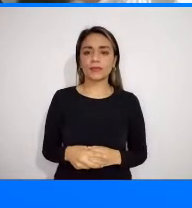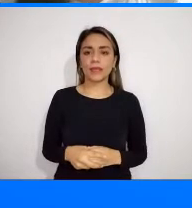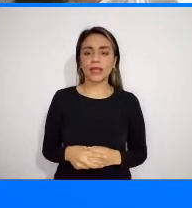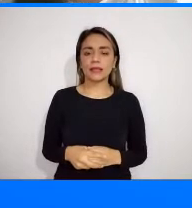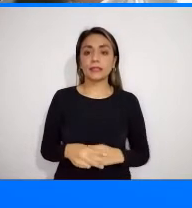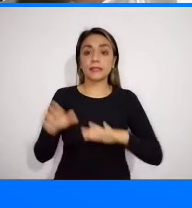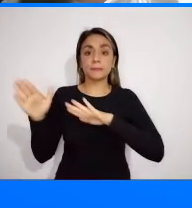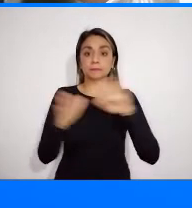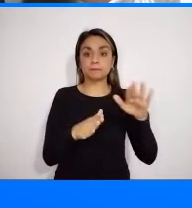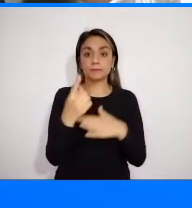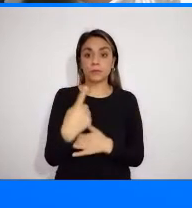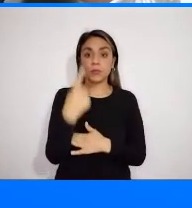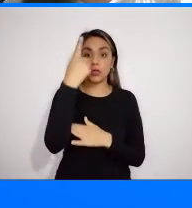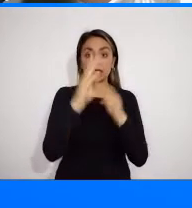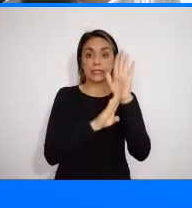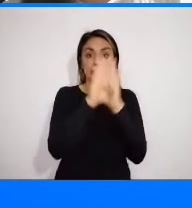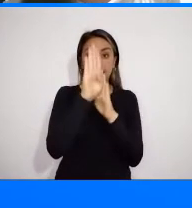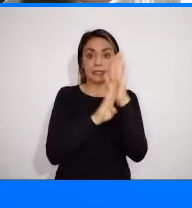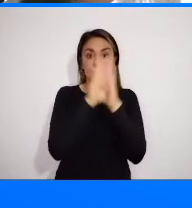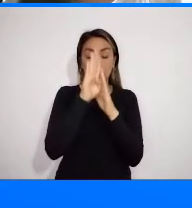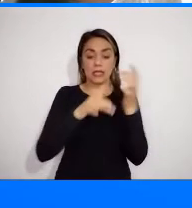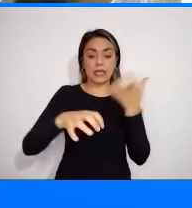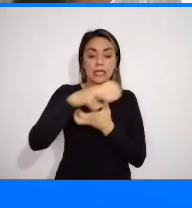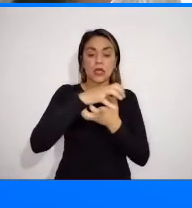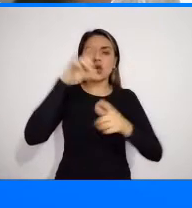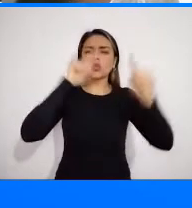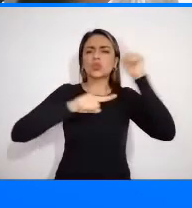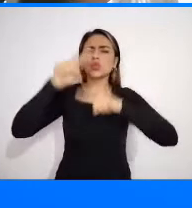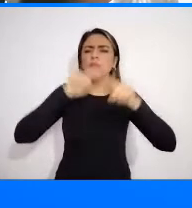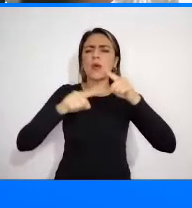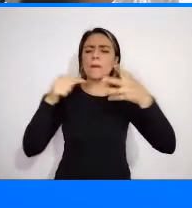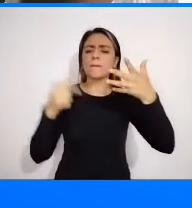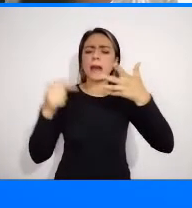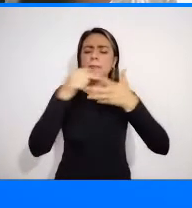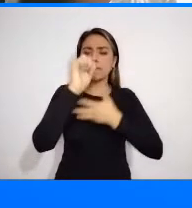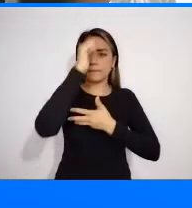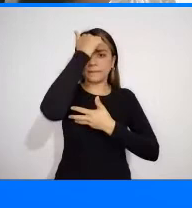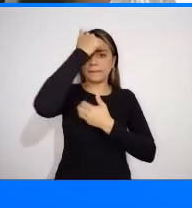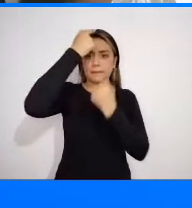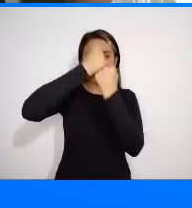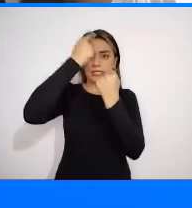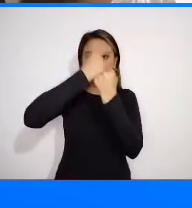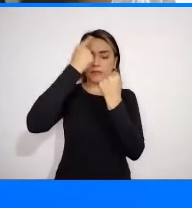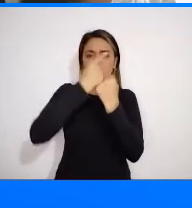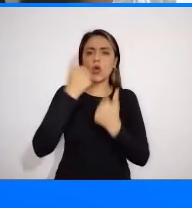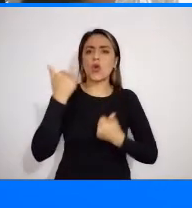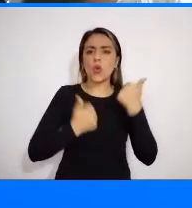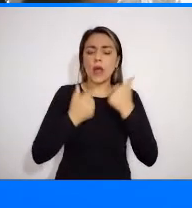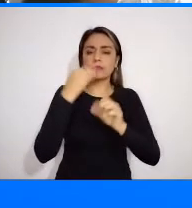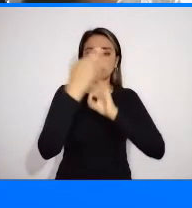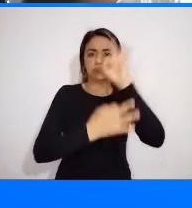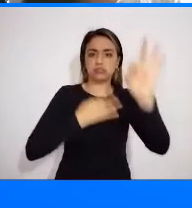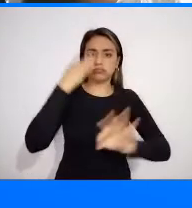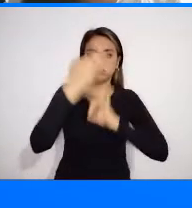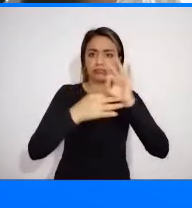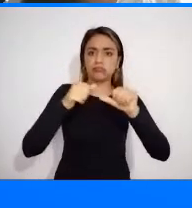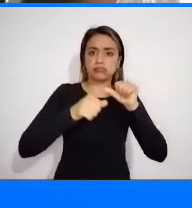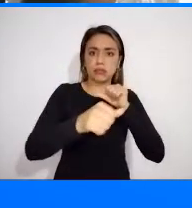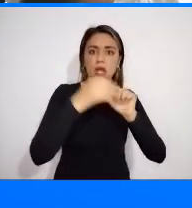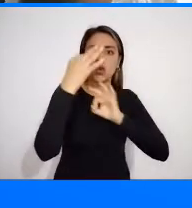Bien, la política de desarrollo del ecoturismo tiene los siguientes principios. Está la conservación, ya lo hemos